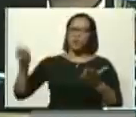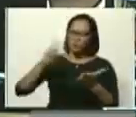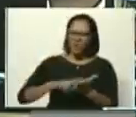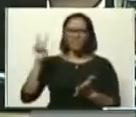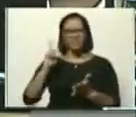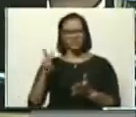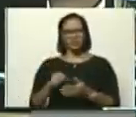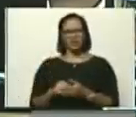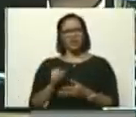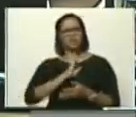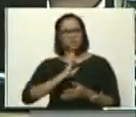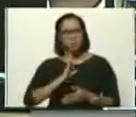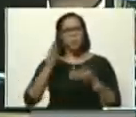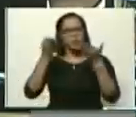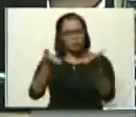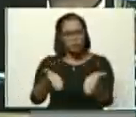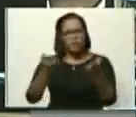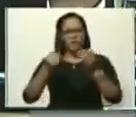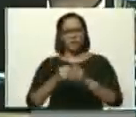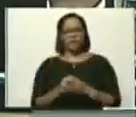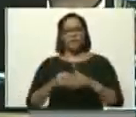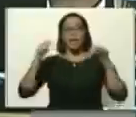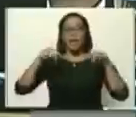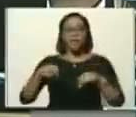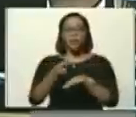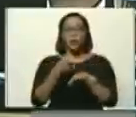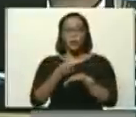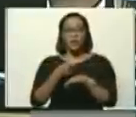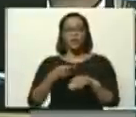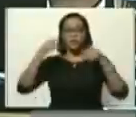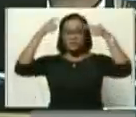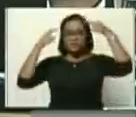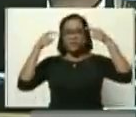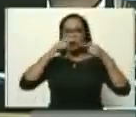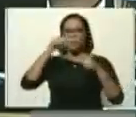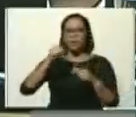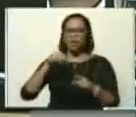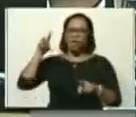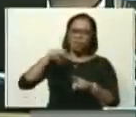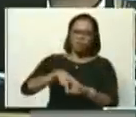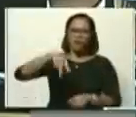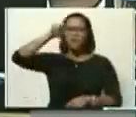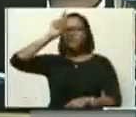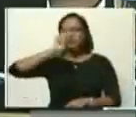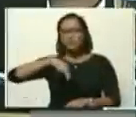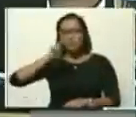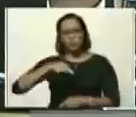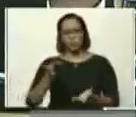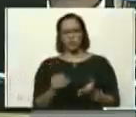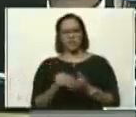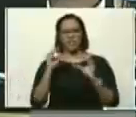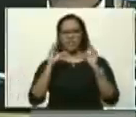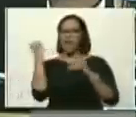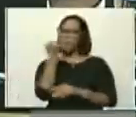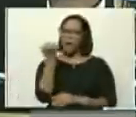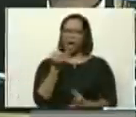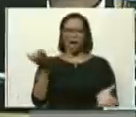también. Y este gobierno, ni el de Chávez, ni el de presidente Maduro, los han perseguido jamás. Dejen la habladera de